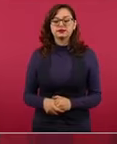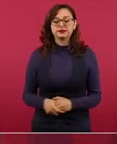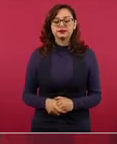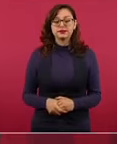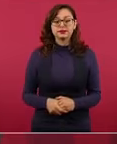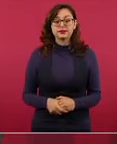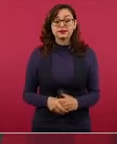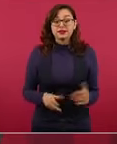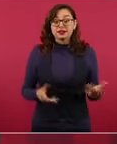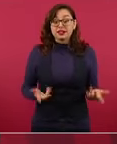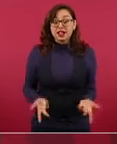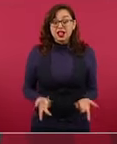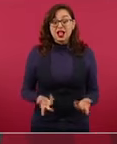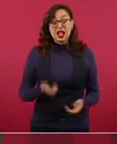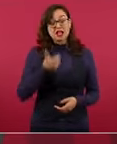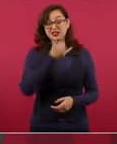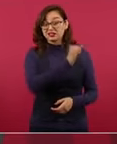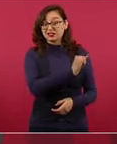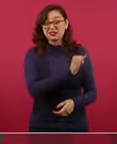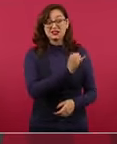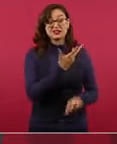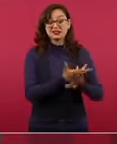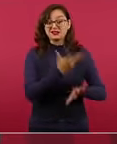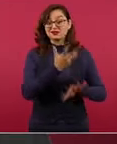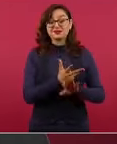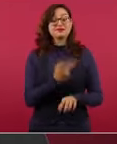esos son los políticos